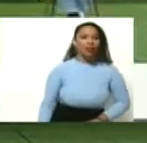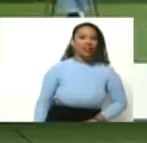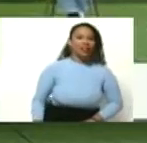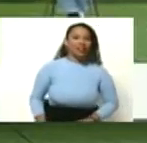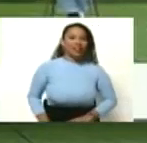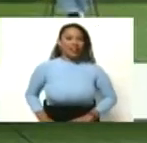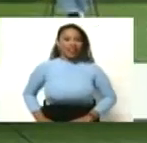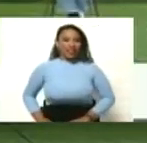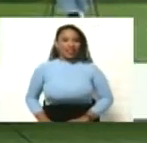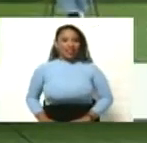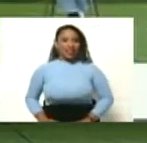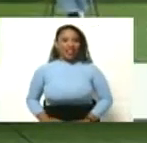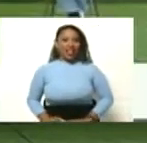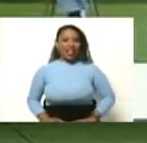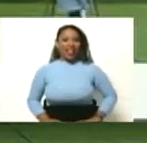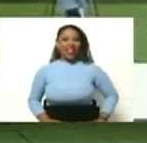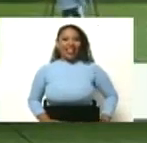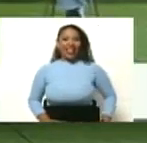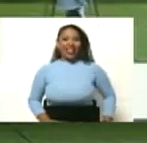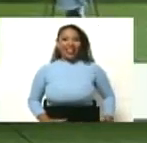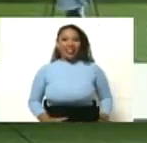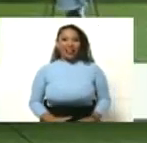cuando veo un joven de la derecha,